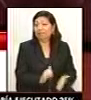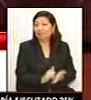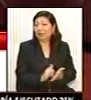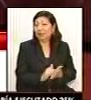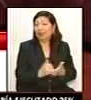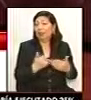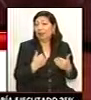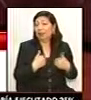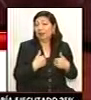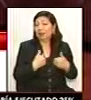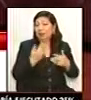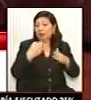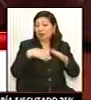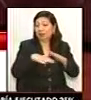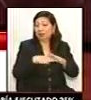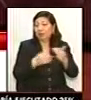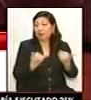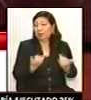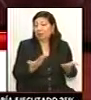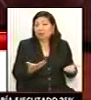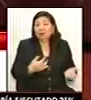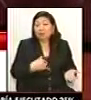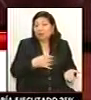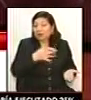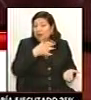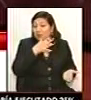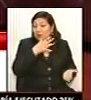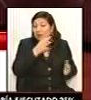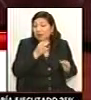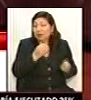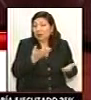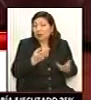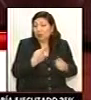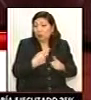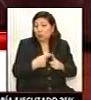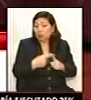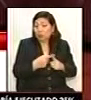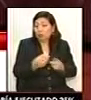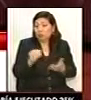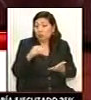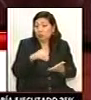que deben haber incluido esto. Yo no sé si es que la suma